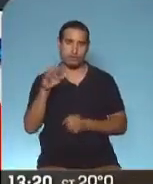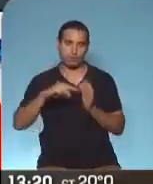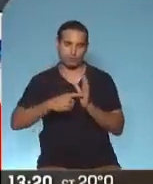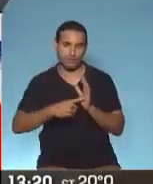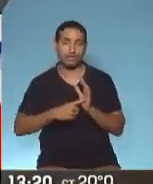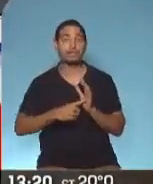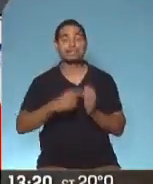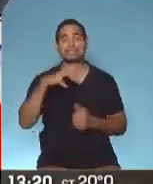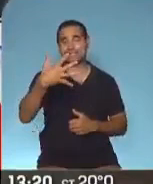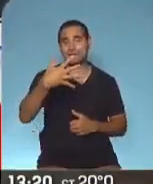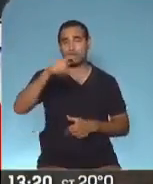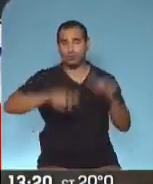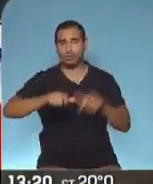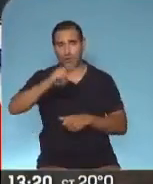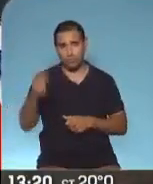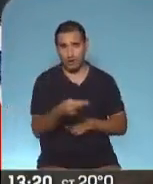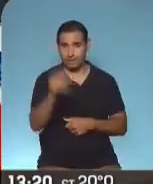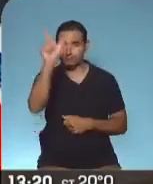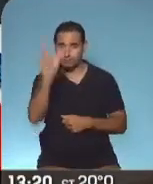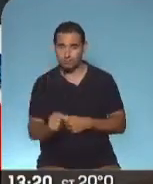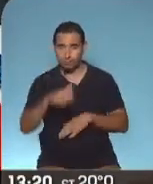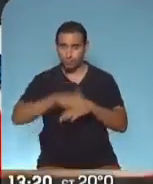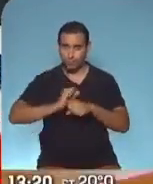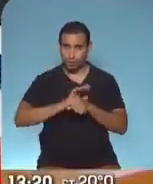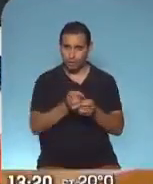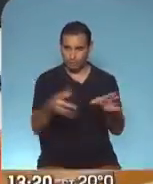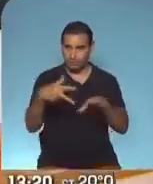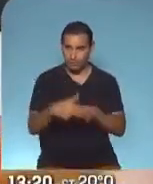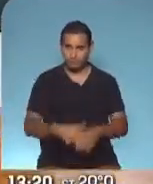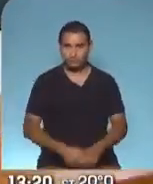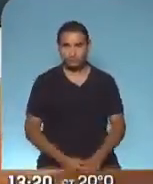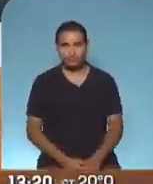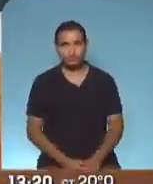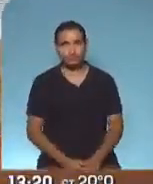Aires. 5 son los fallecidos en la República Argentina por coronavirus. Pausa. Ya volvemos.